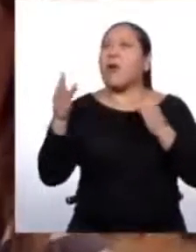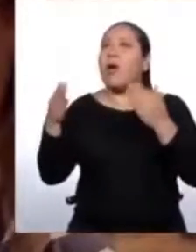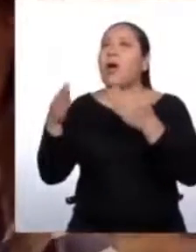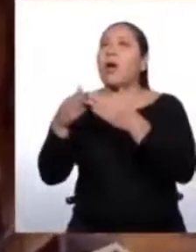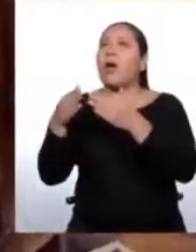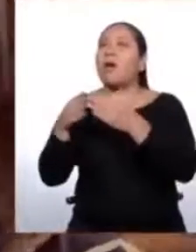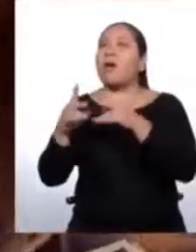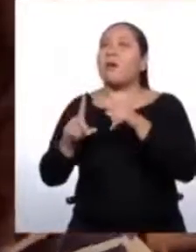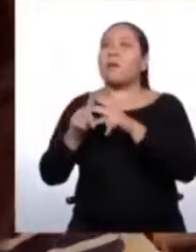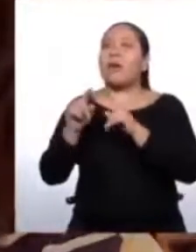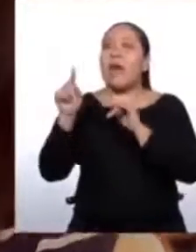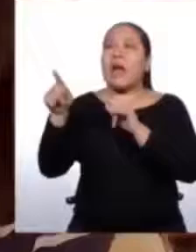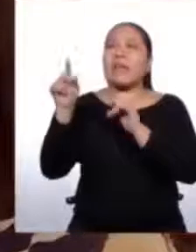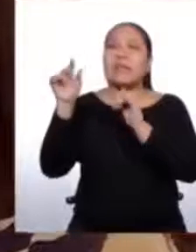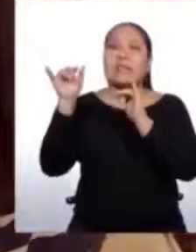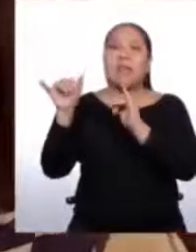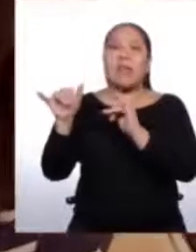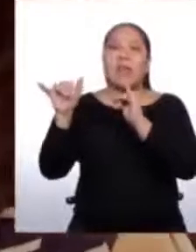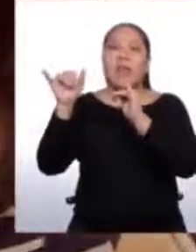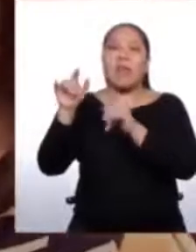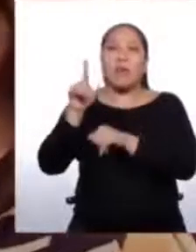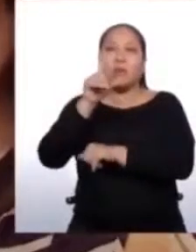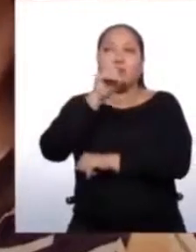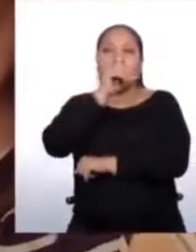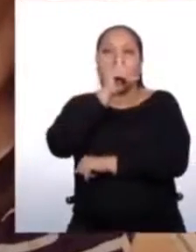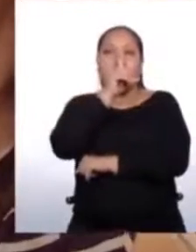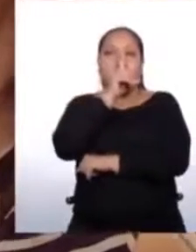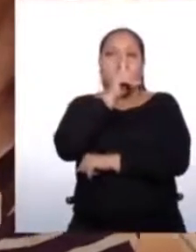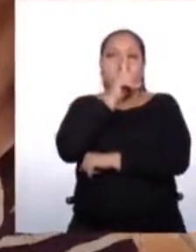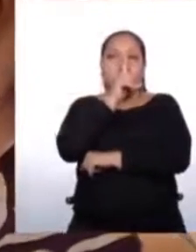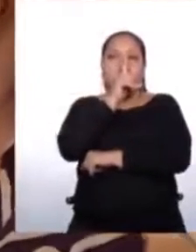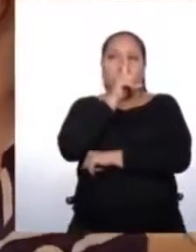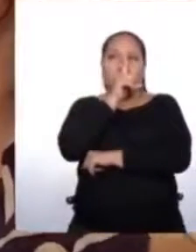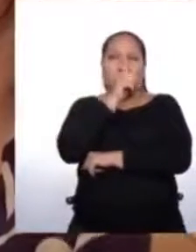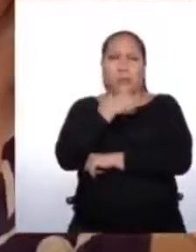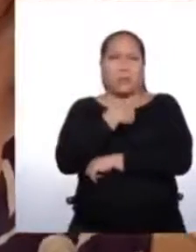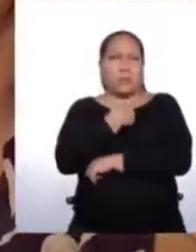había surgido y permaneció en el más profundo silencio.